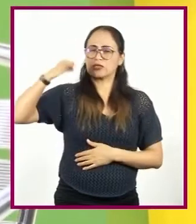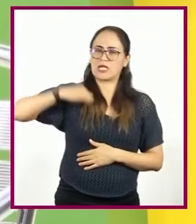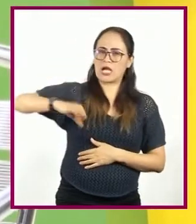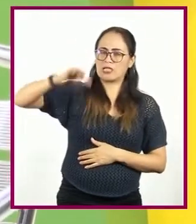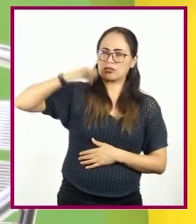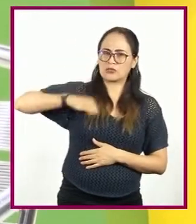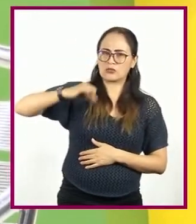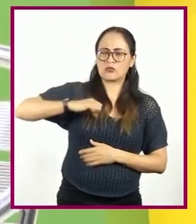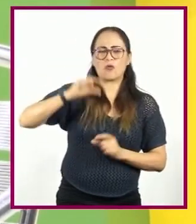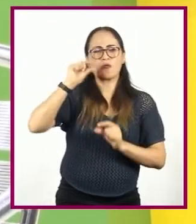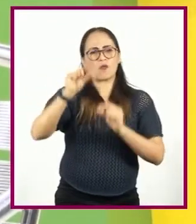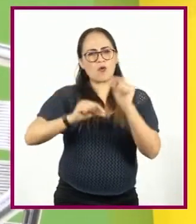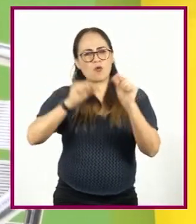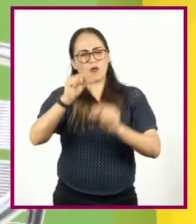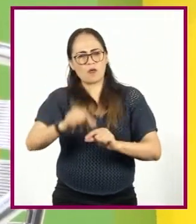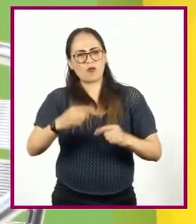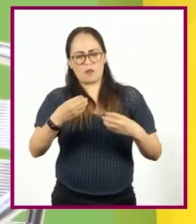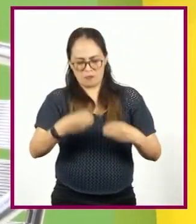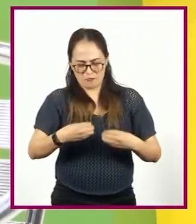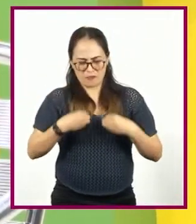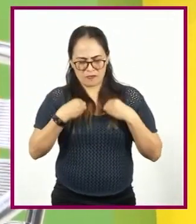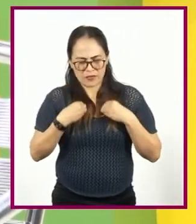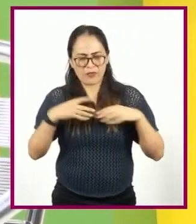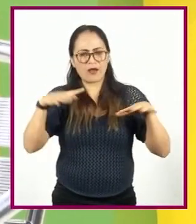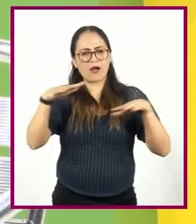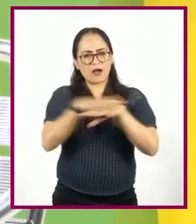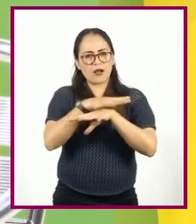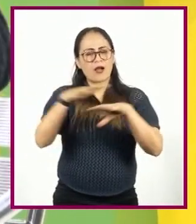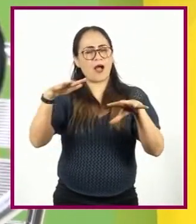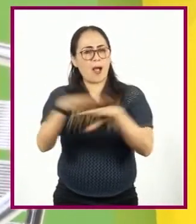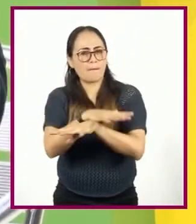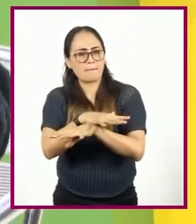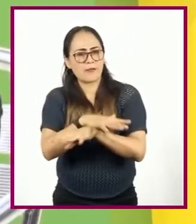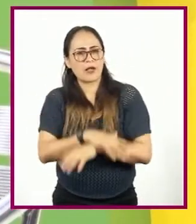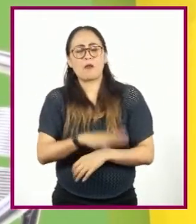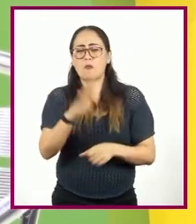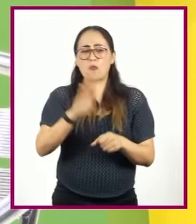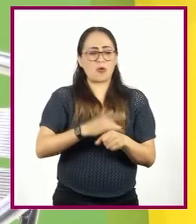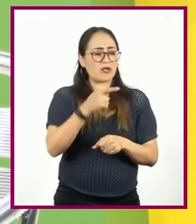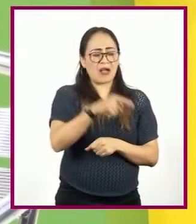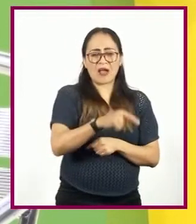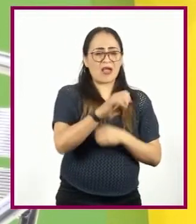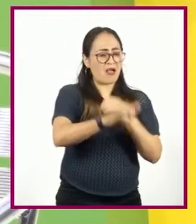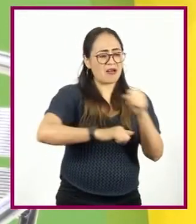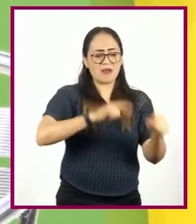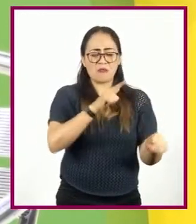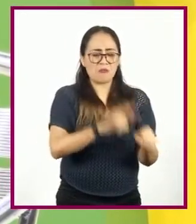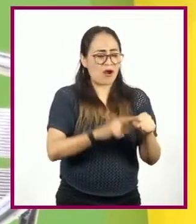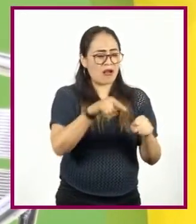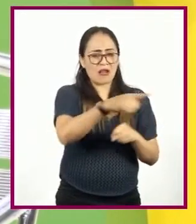a poco su forma de vida. Al ya no contar con esta fuente de alimento, se volvieron